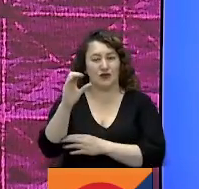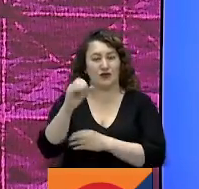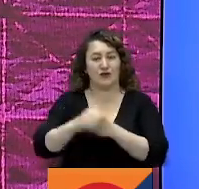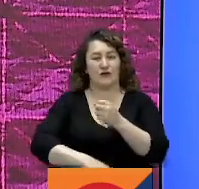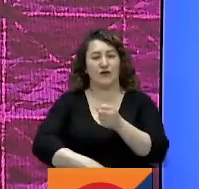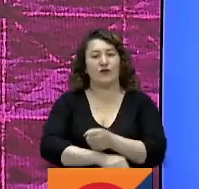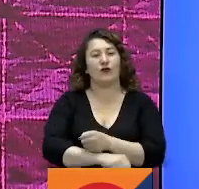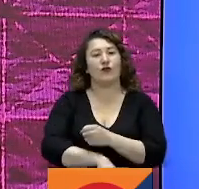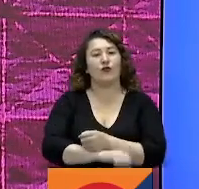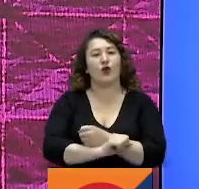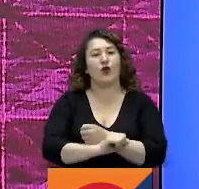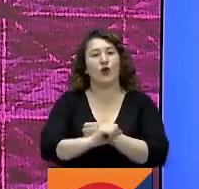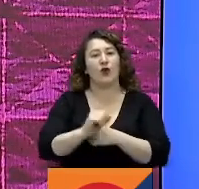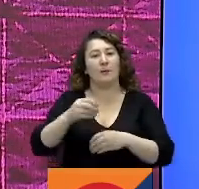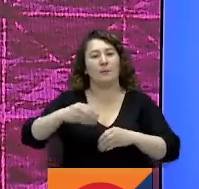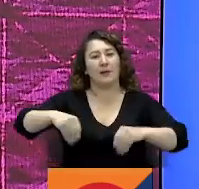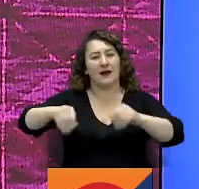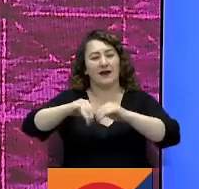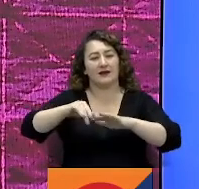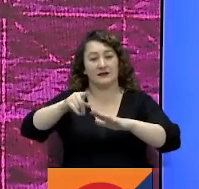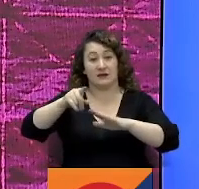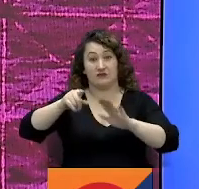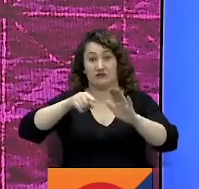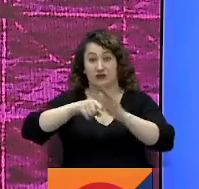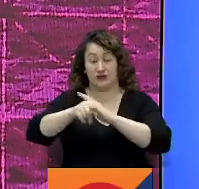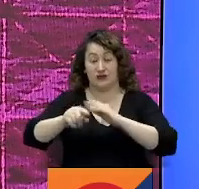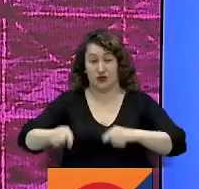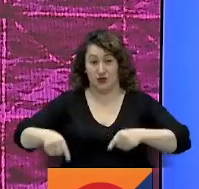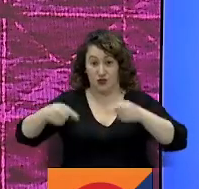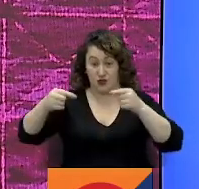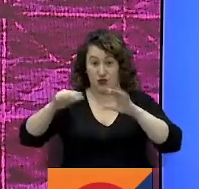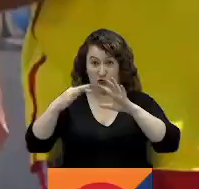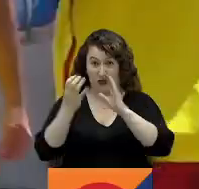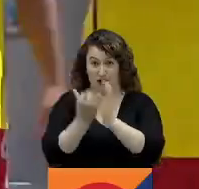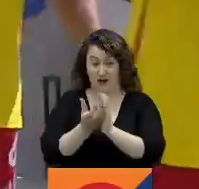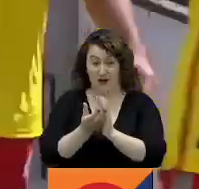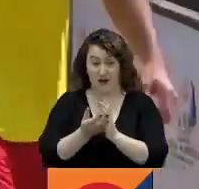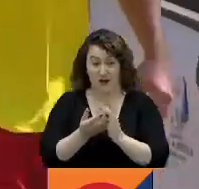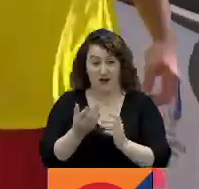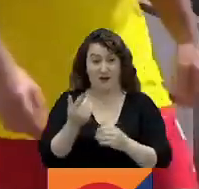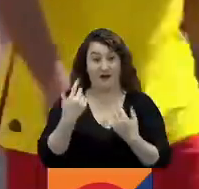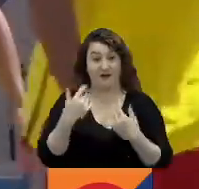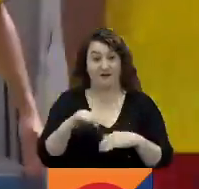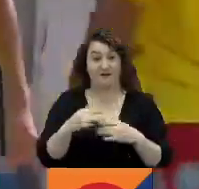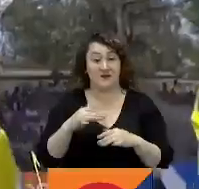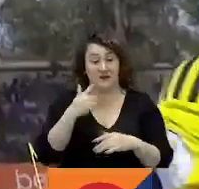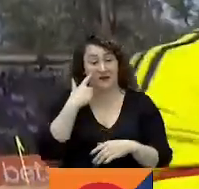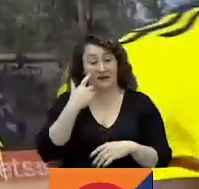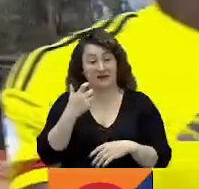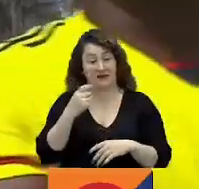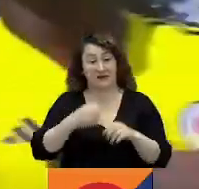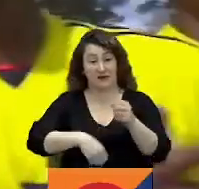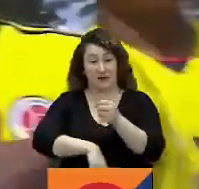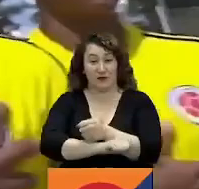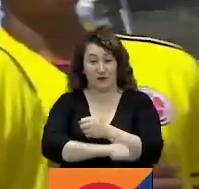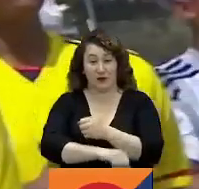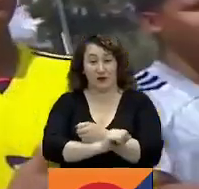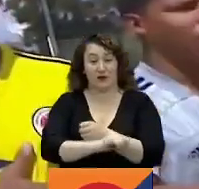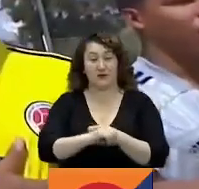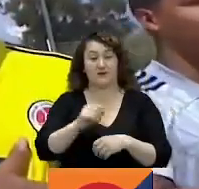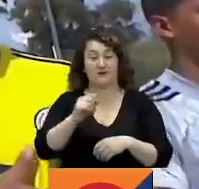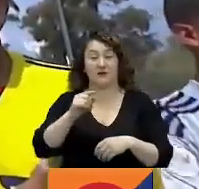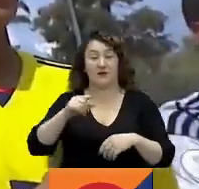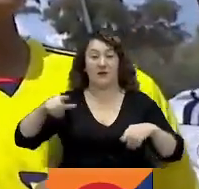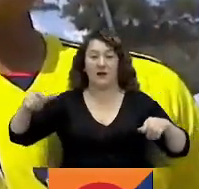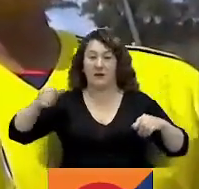que clasificó al Mundial tras ganarle a Paraguay en la Copa América. Esto es un hecho realmente histórico para el fútbol, de fútbol